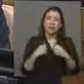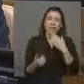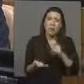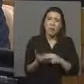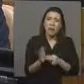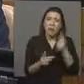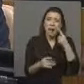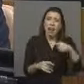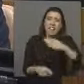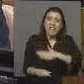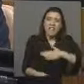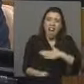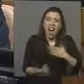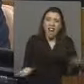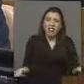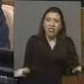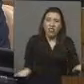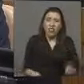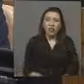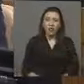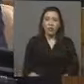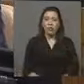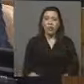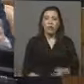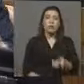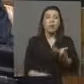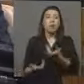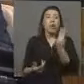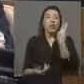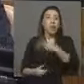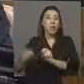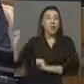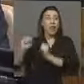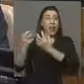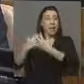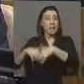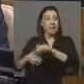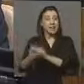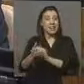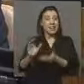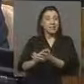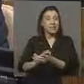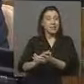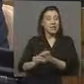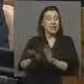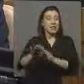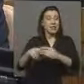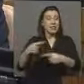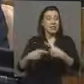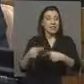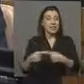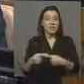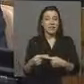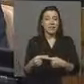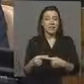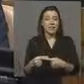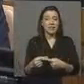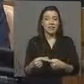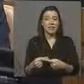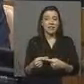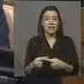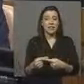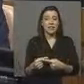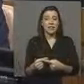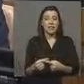hasta para ir al baño, como se dice en buen chileno. Porque están coludidos los dueños de quienes, no es cierto, en definitiva, y que tienen una estrecha vinculación,